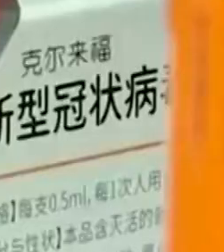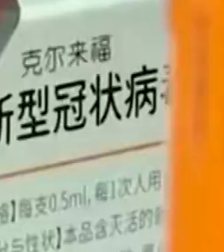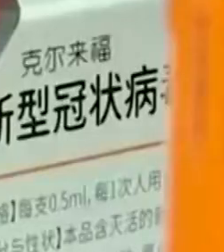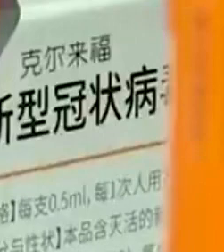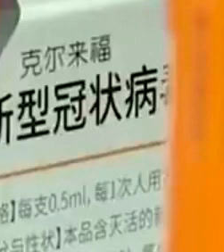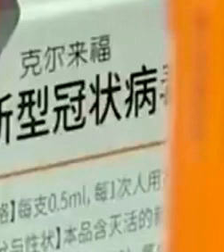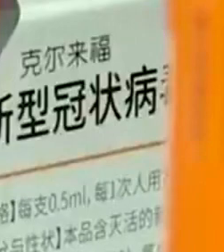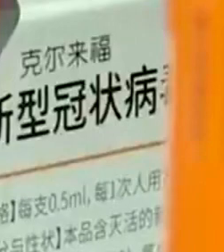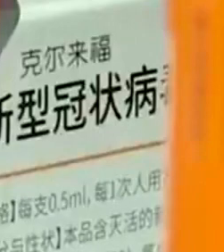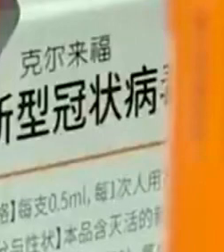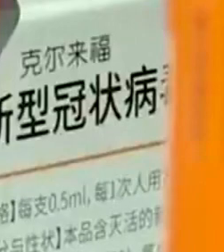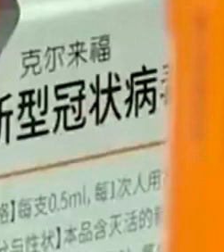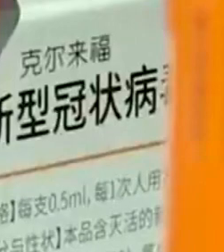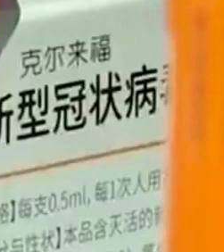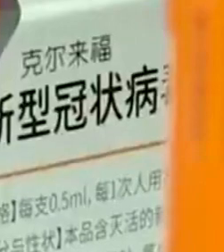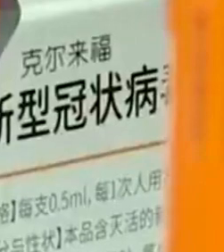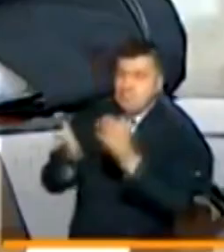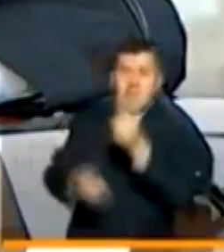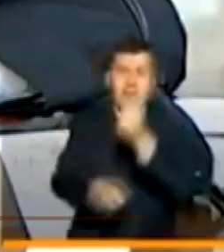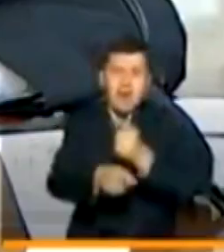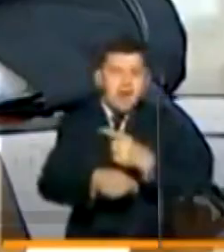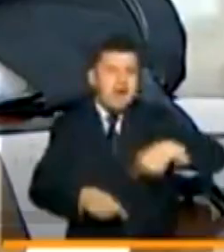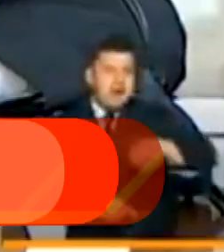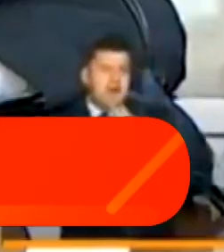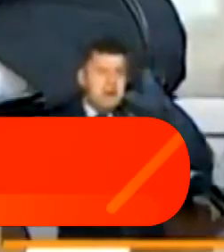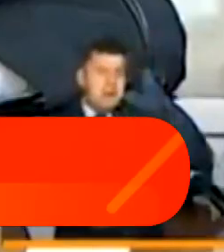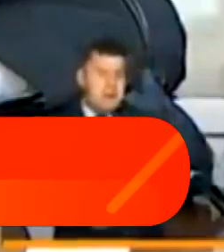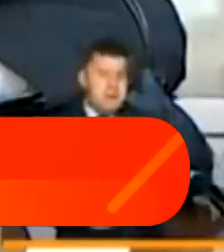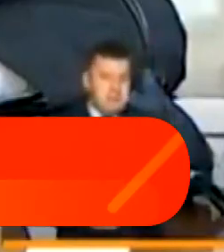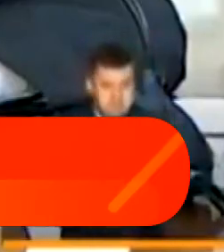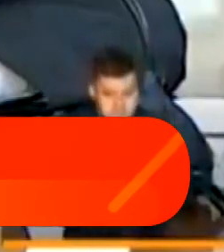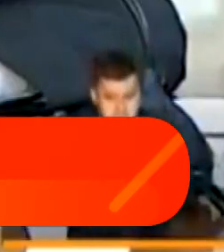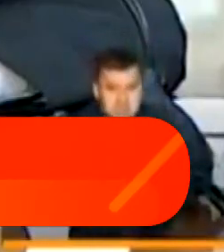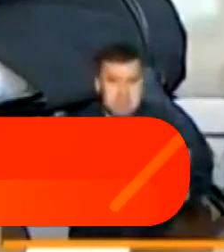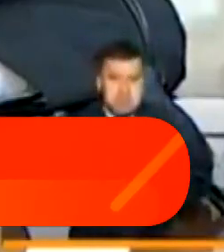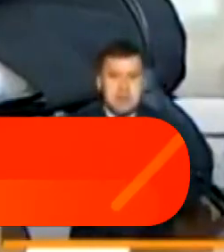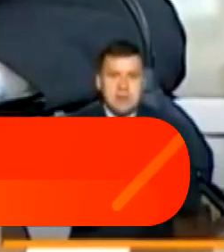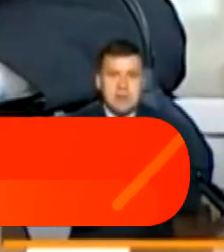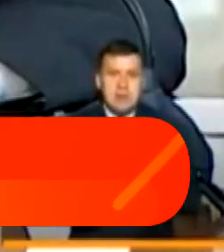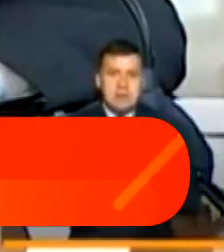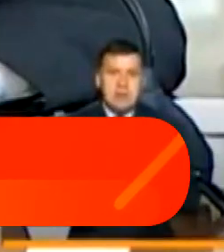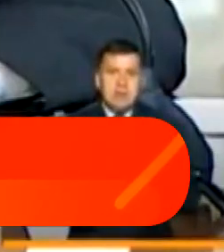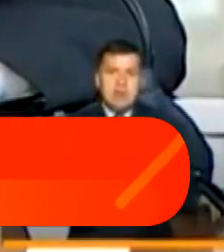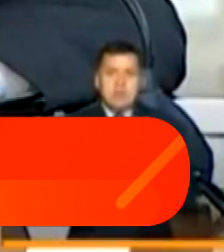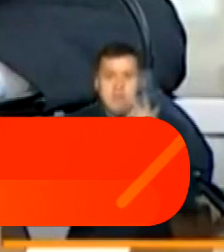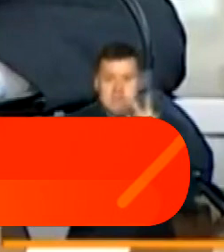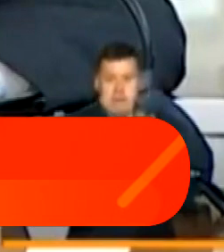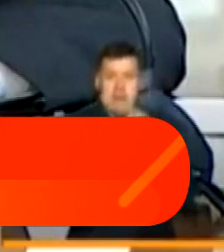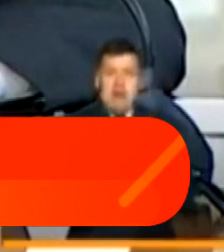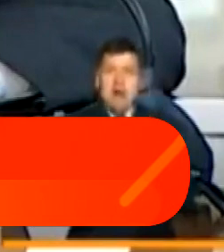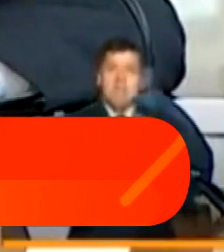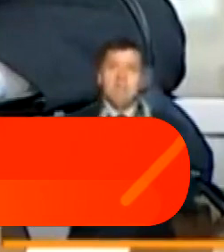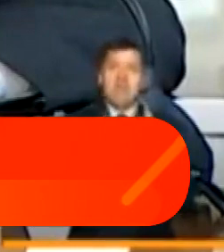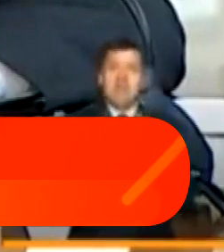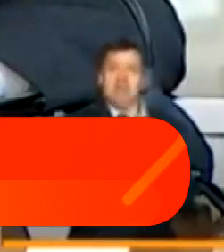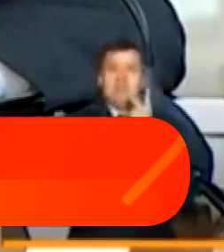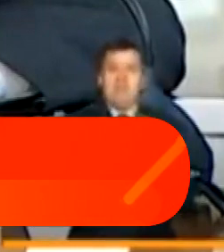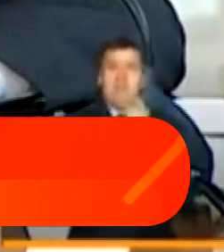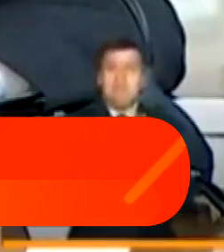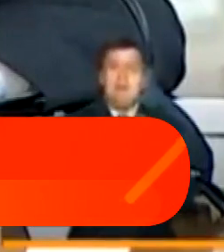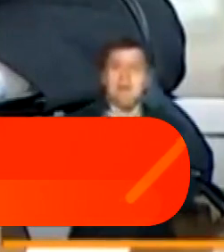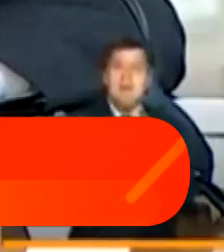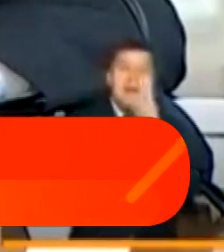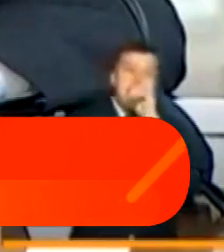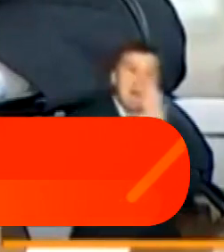millones de dosis de esta farmacéutica y poder tener una disponibilidad de vacunas y la garantía para que podamos tener un plan de